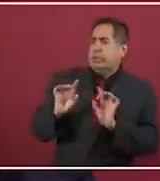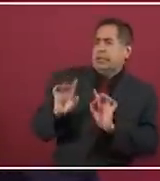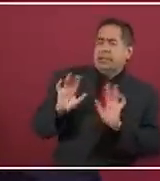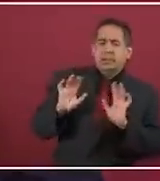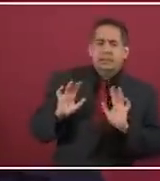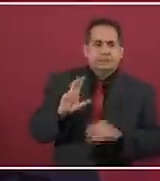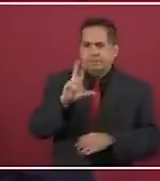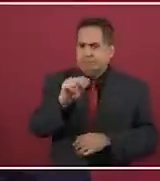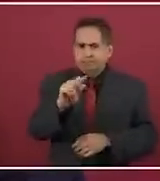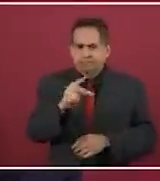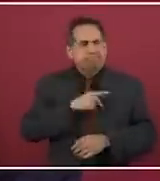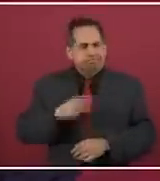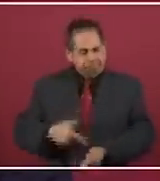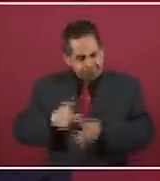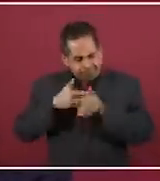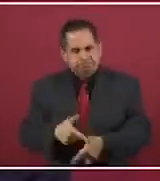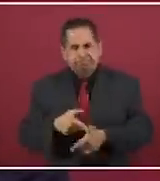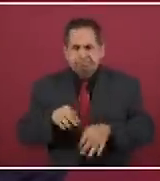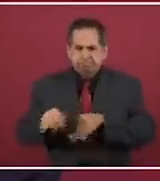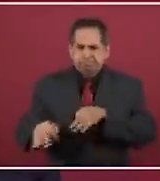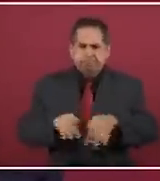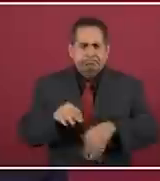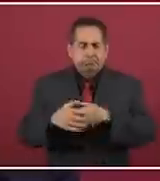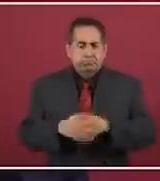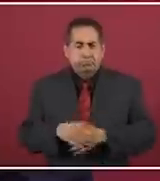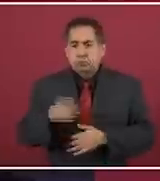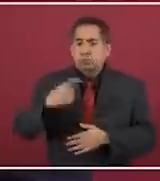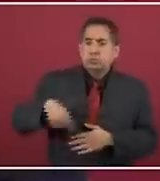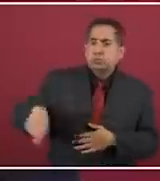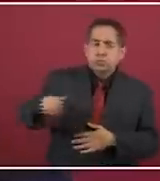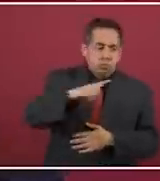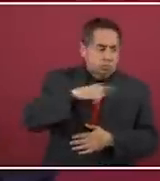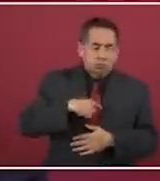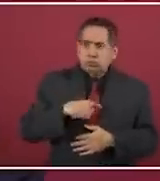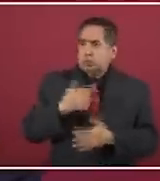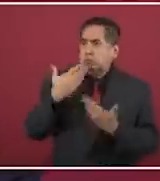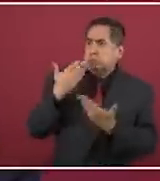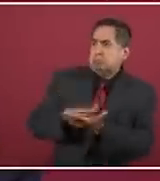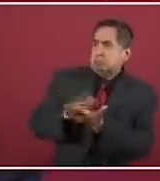y tampoco aspiramos a ser monedita de oro.